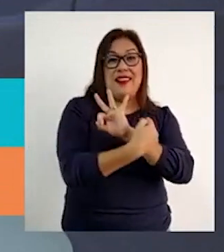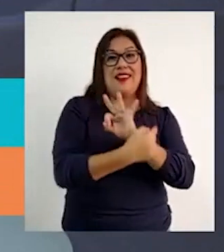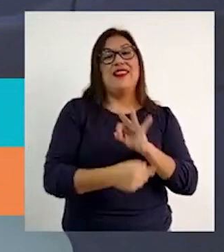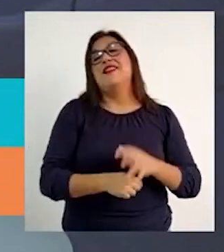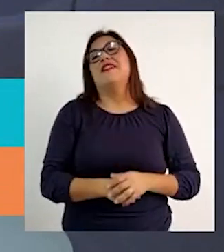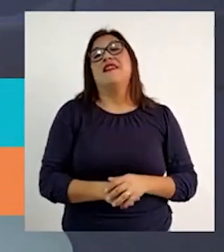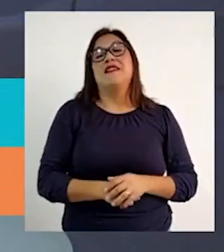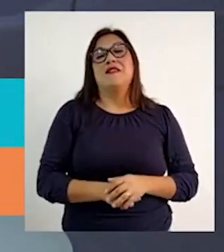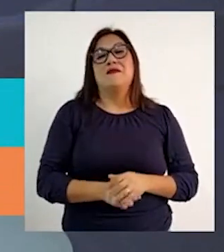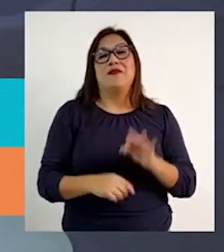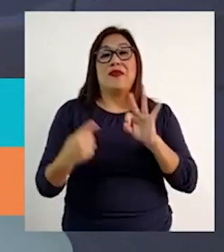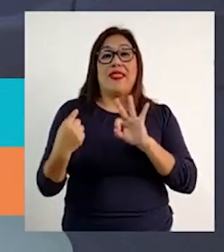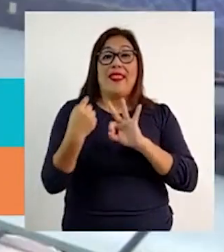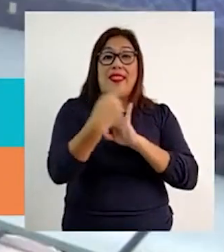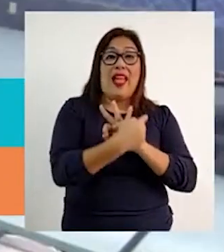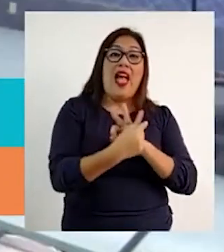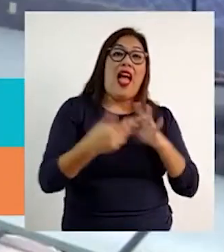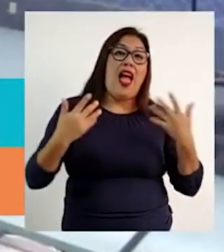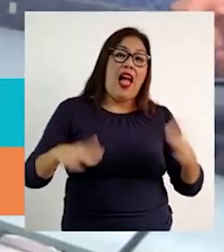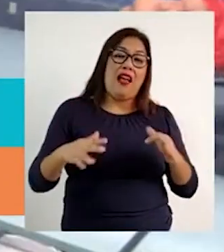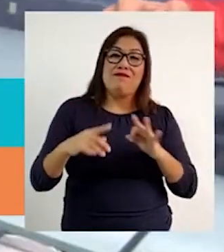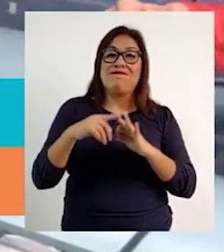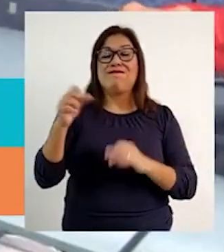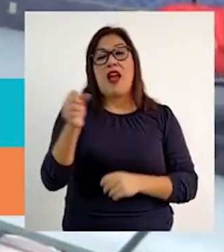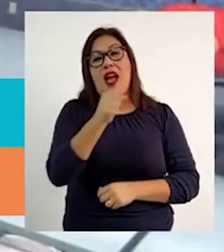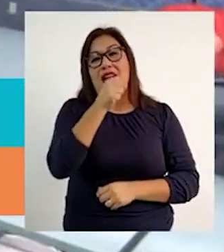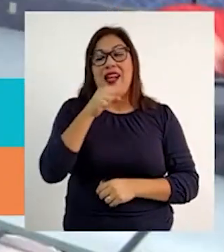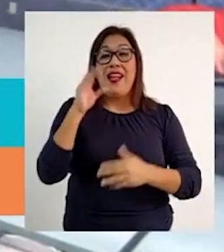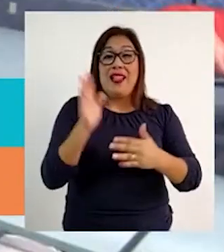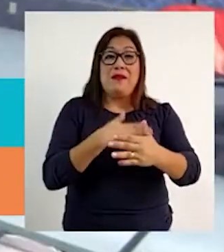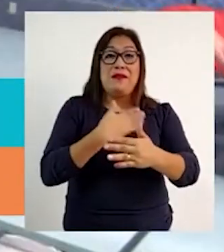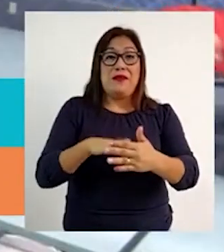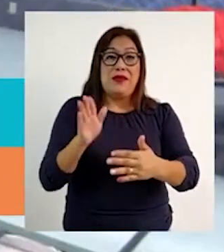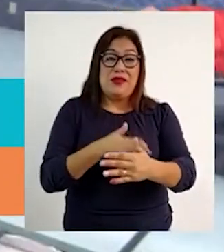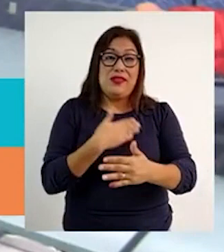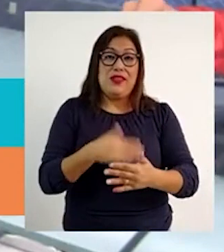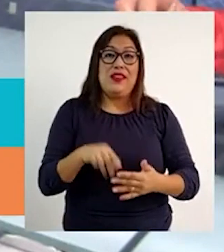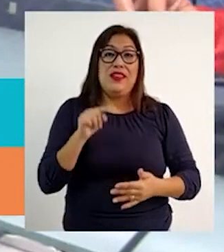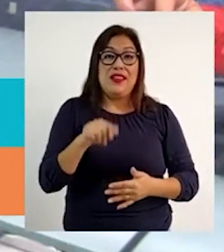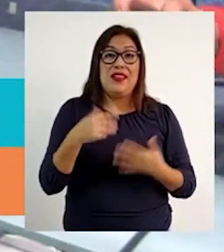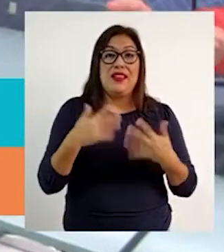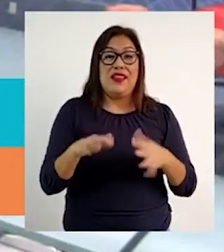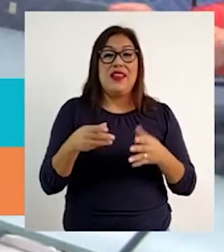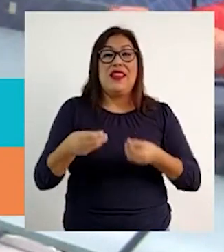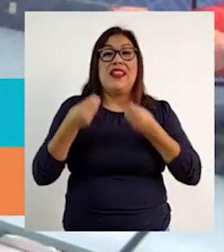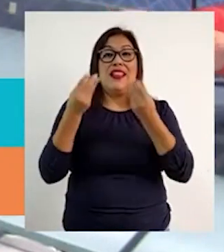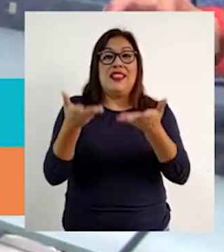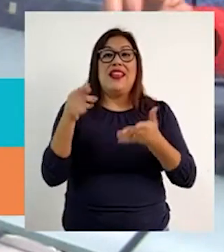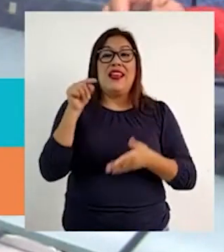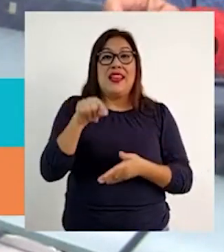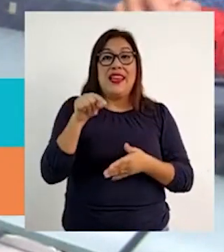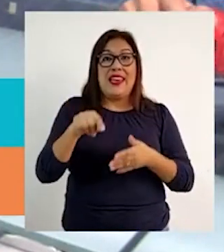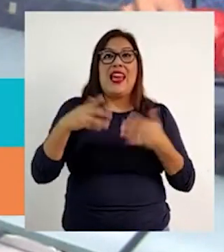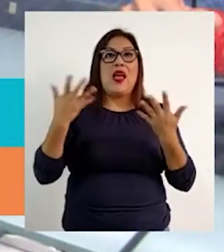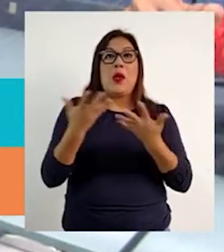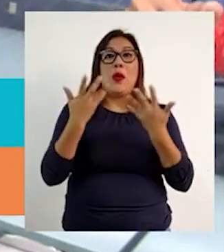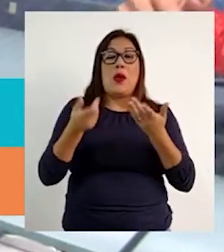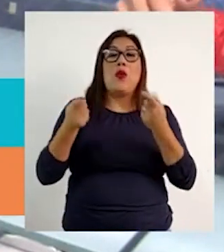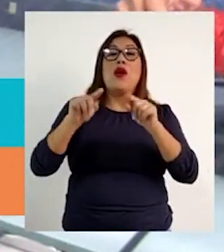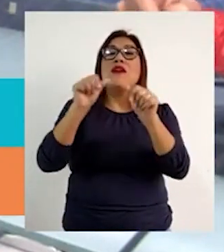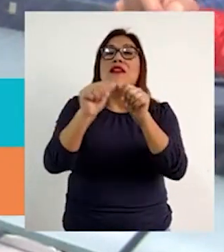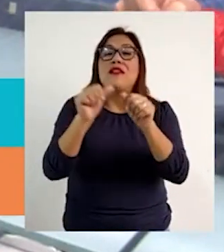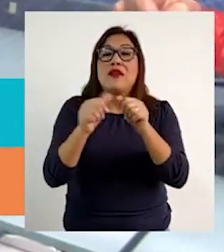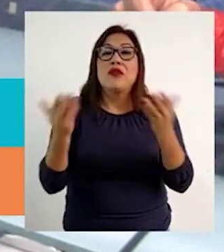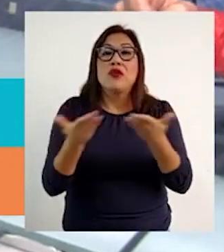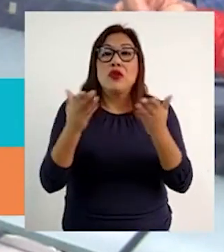digamos, expositores, músicos. Tres grandes expositores de la música que van a darse cita en este concierto. ¿Qué día va a ser y a dónde